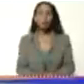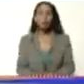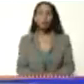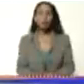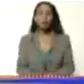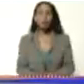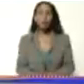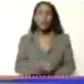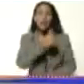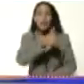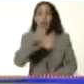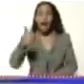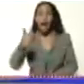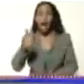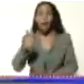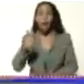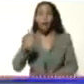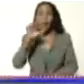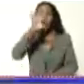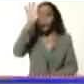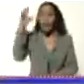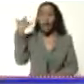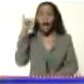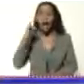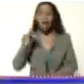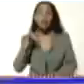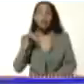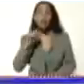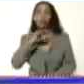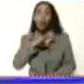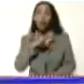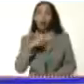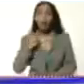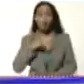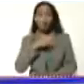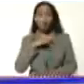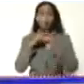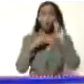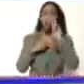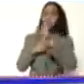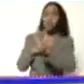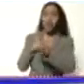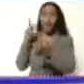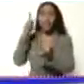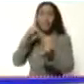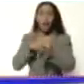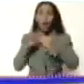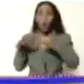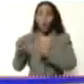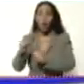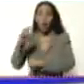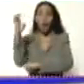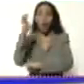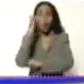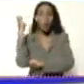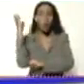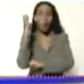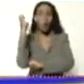Cada quien tiene su historia. A nosotros nos tocó ver la llegada de los imperios europeos,